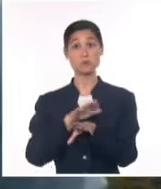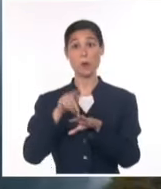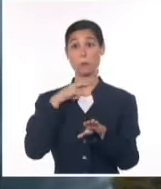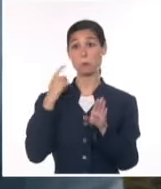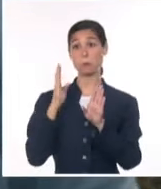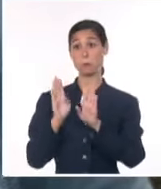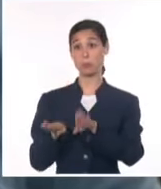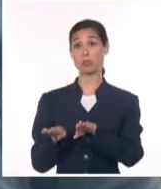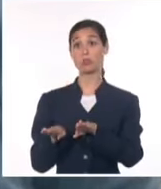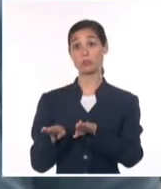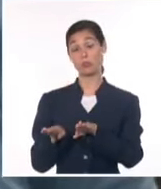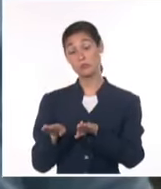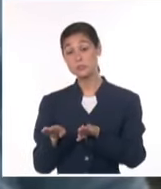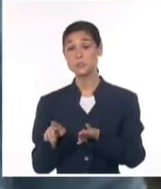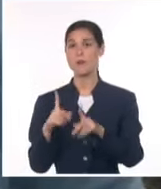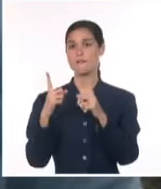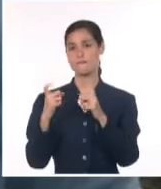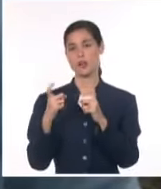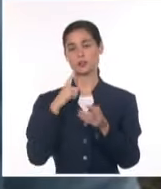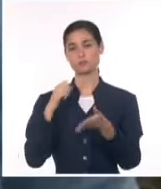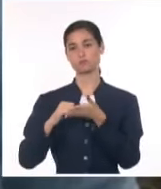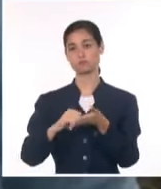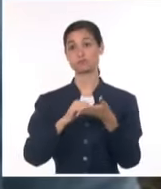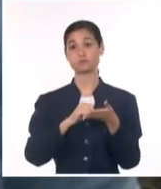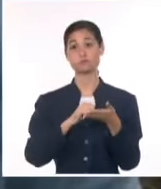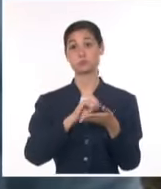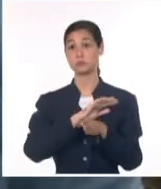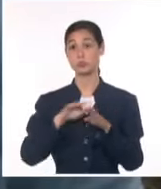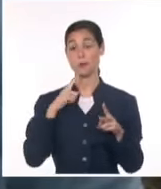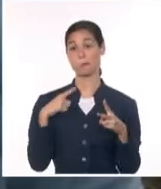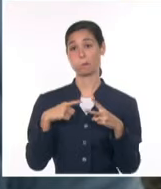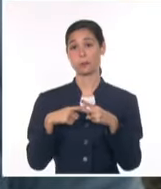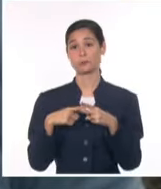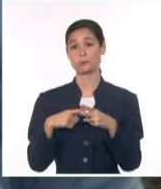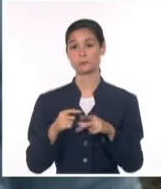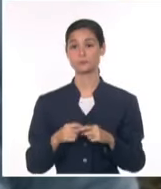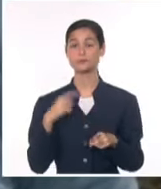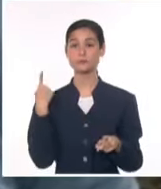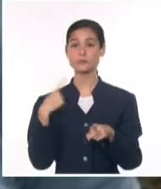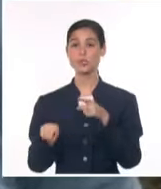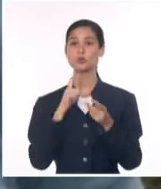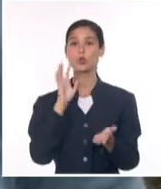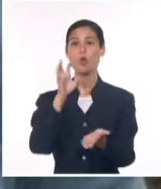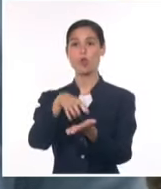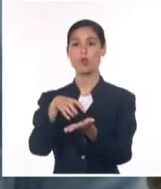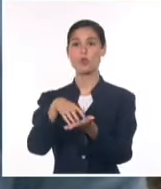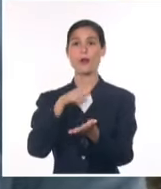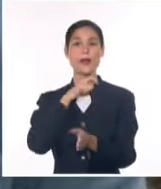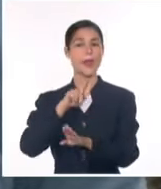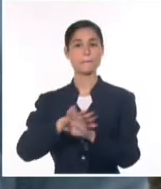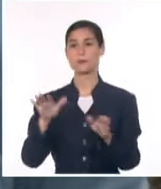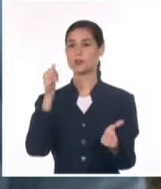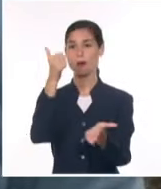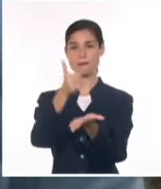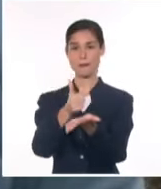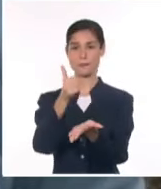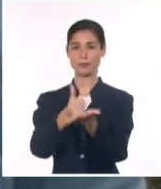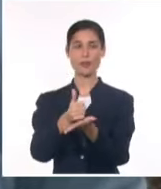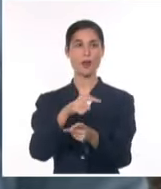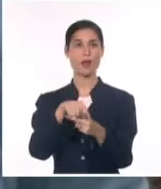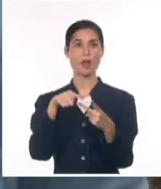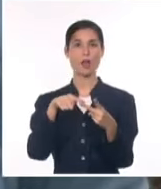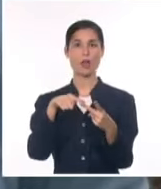provoca que no podamos dar servicio. Estamos dando los centros, cabeceras municipales principalmente,